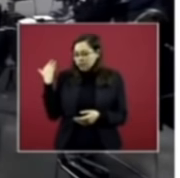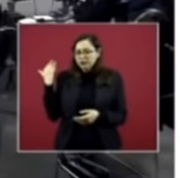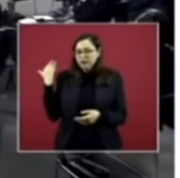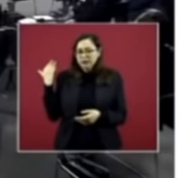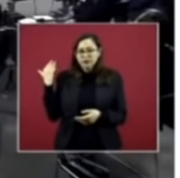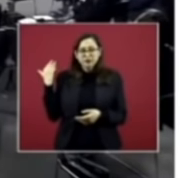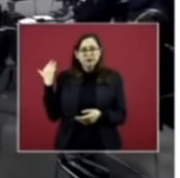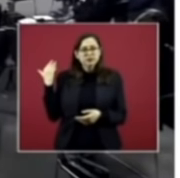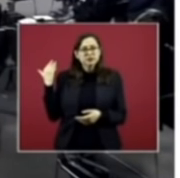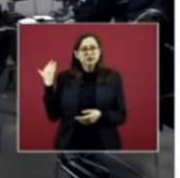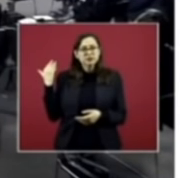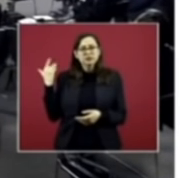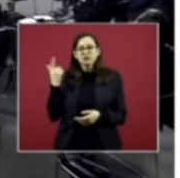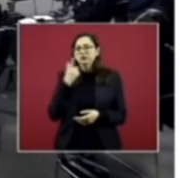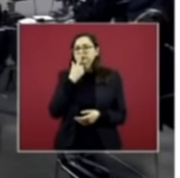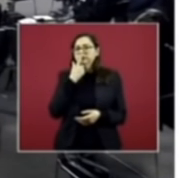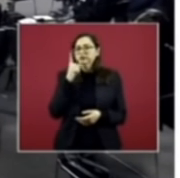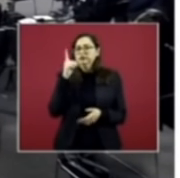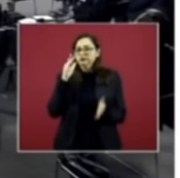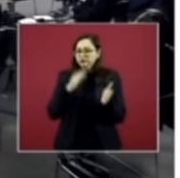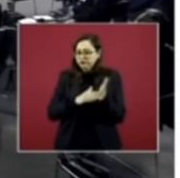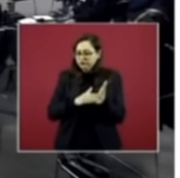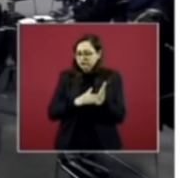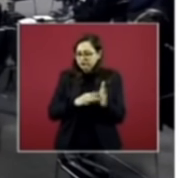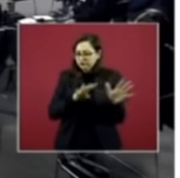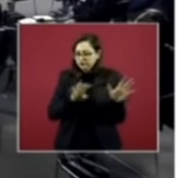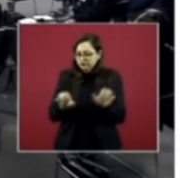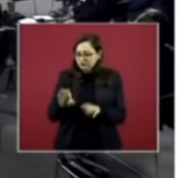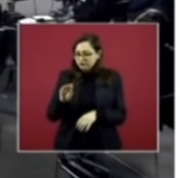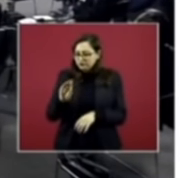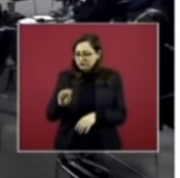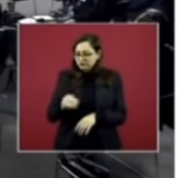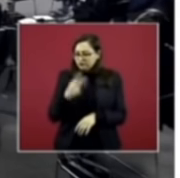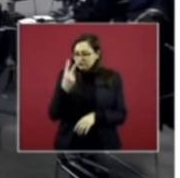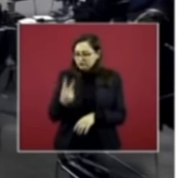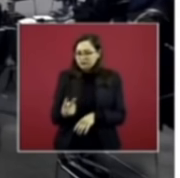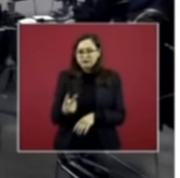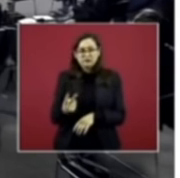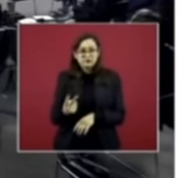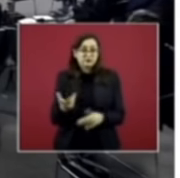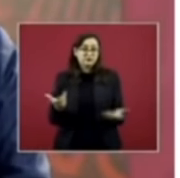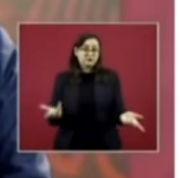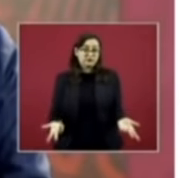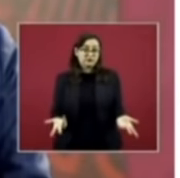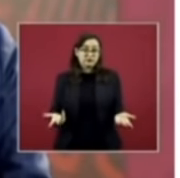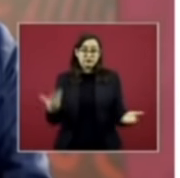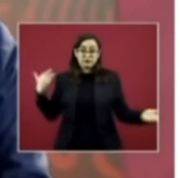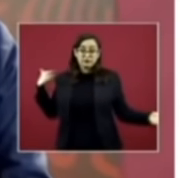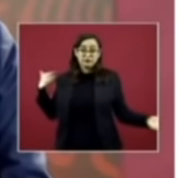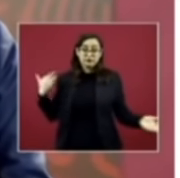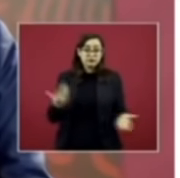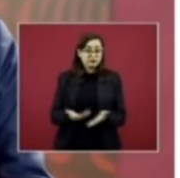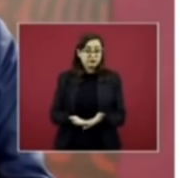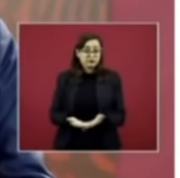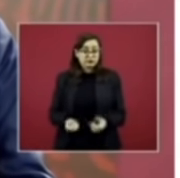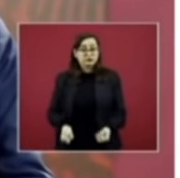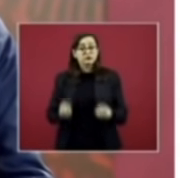de vino un asesor de proyectos entonces ya llevamos personas